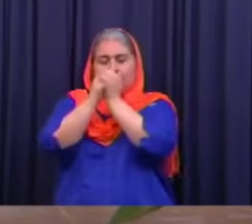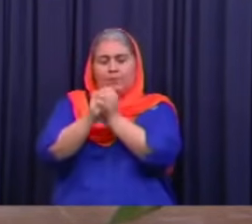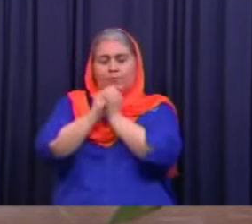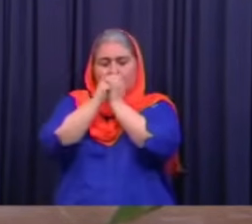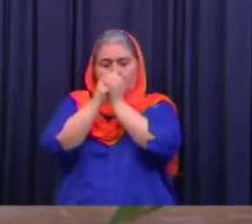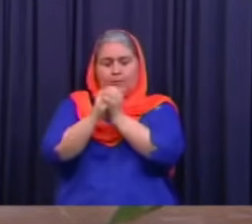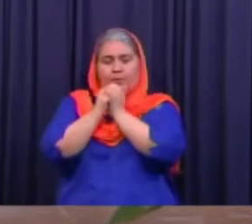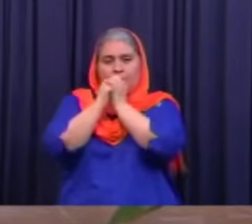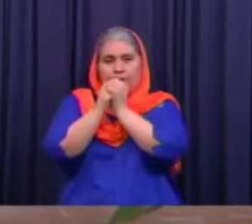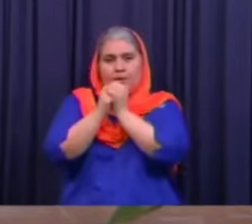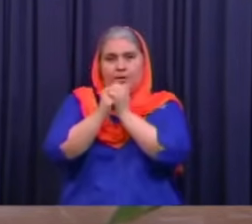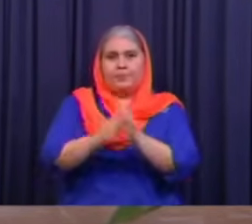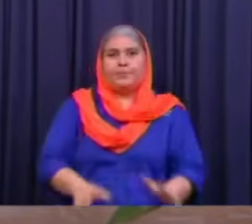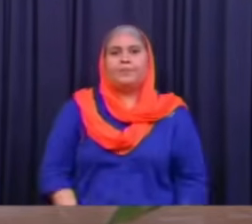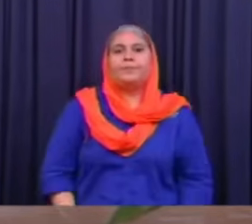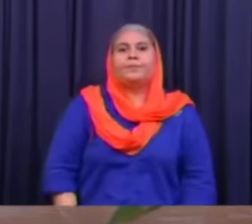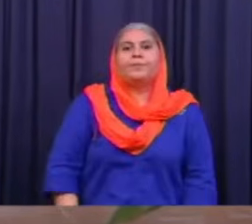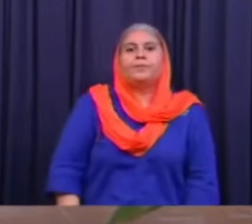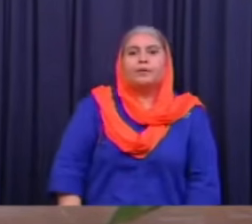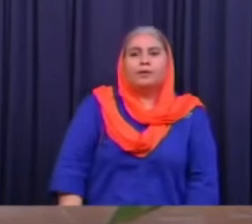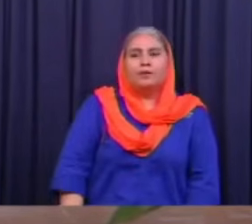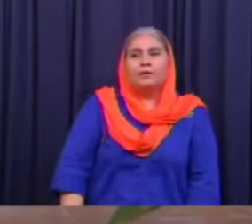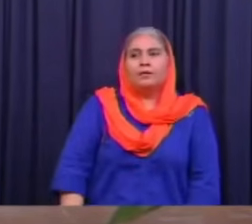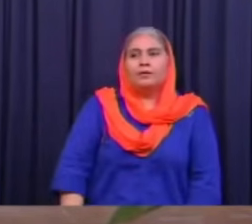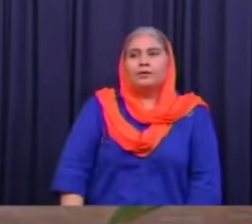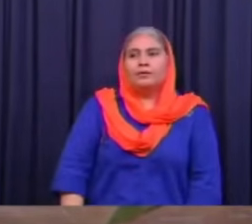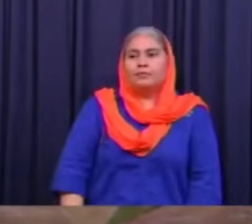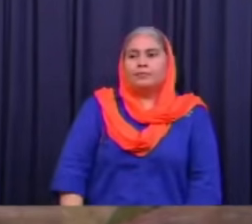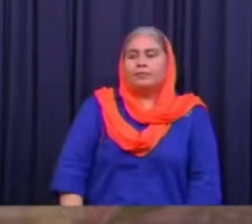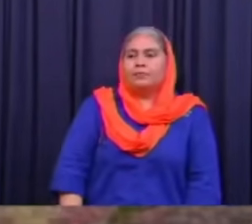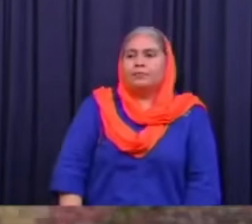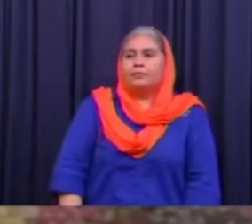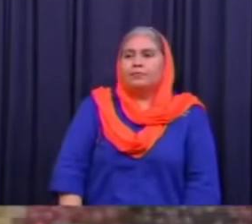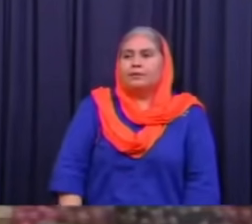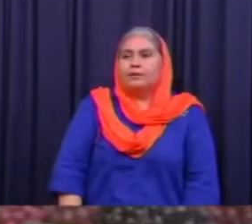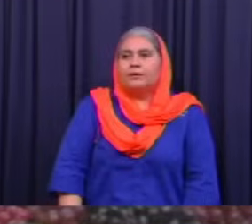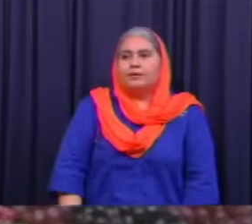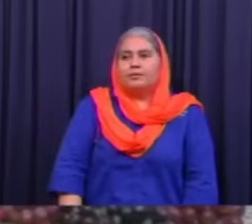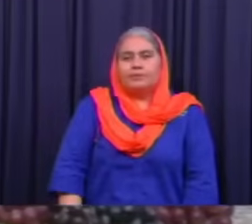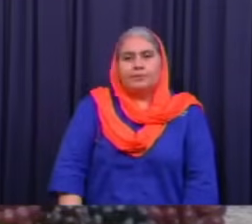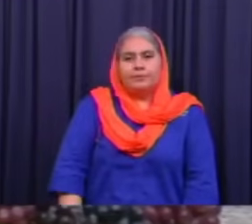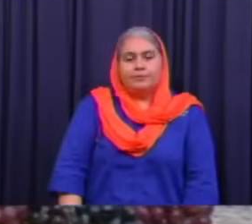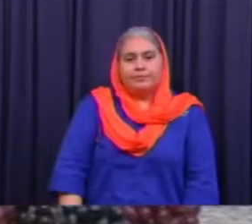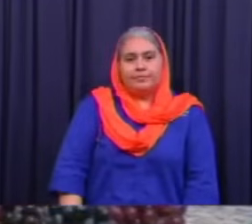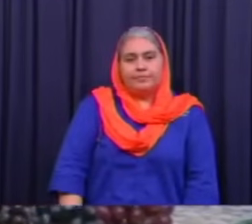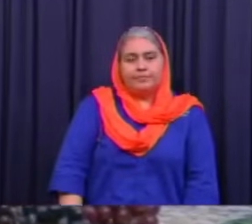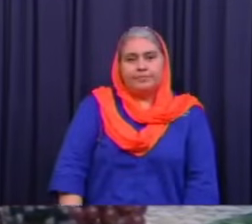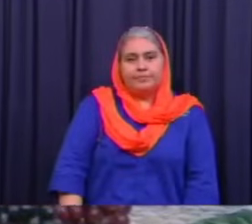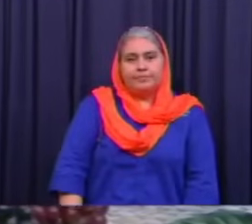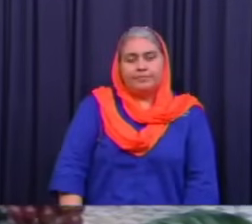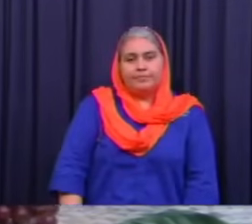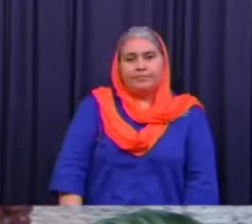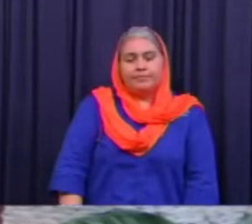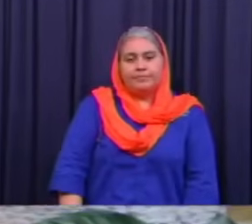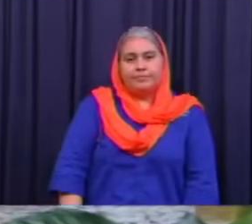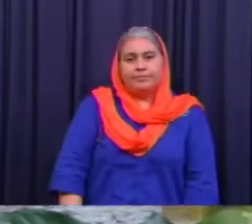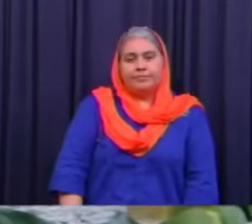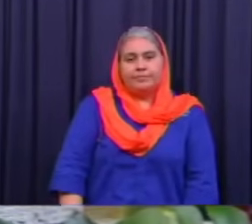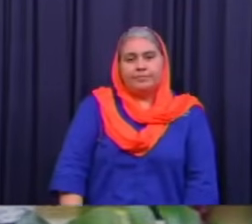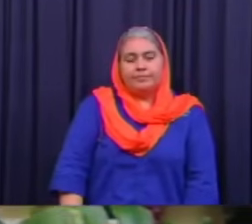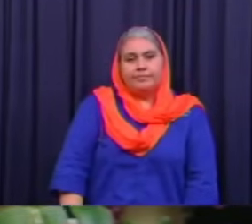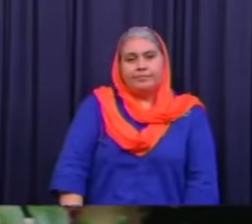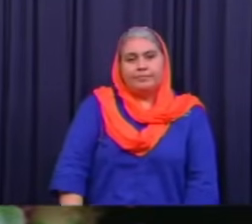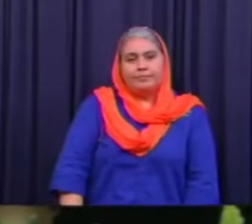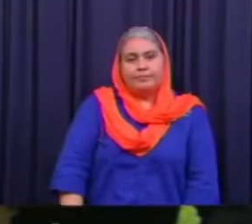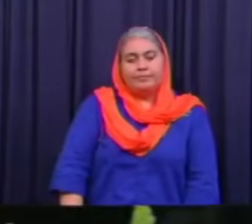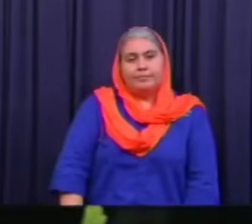hermanos por favor Gloria a Dios qué momento tan precioso y tan especial que que